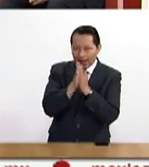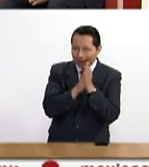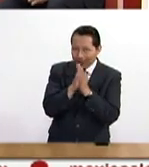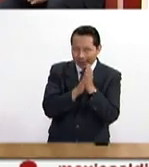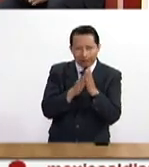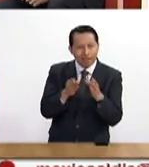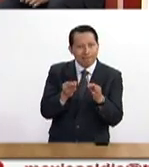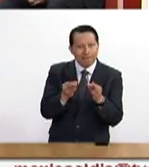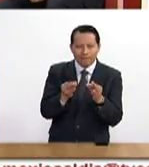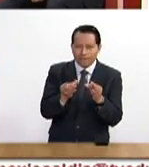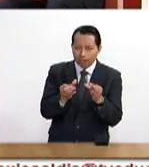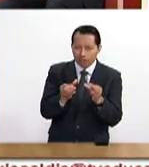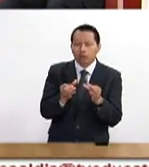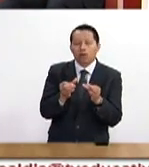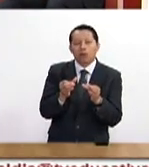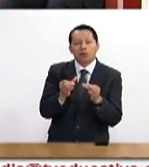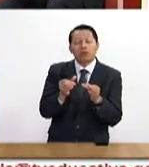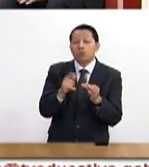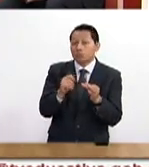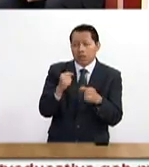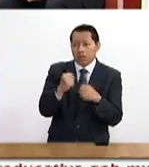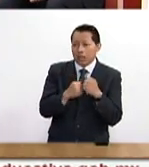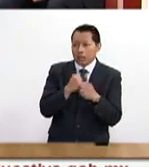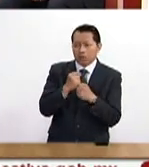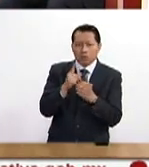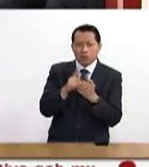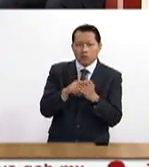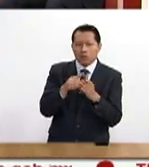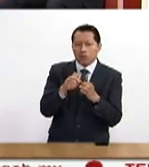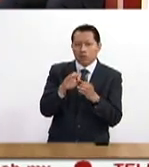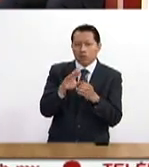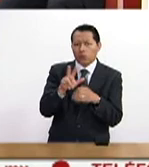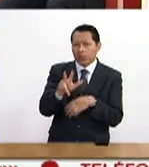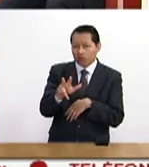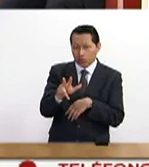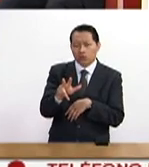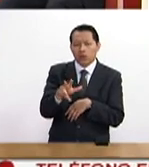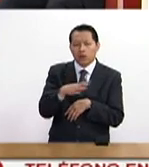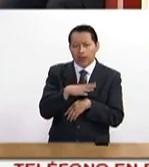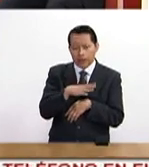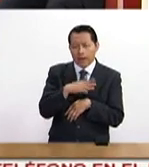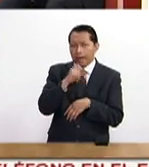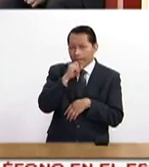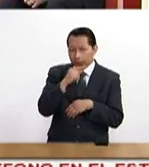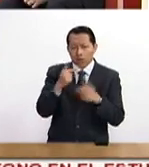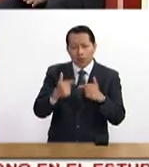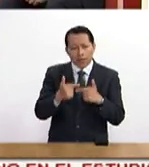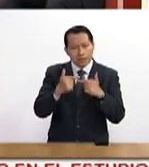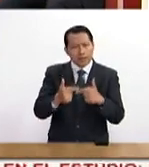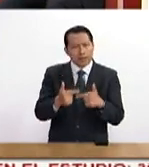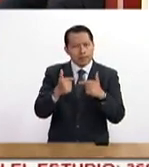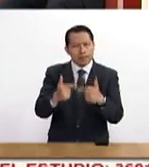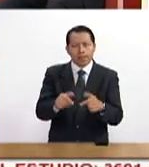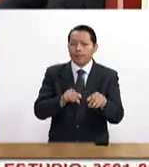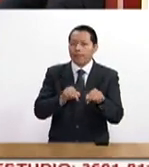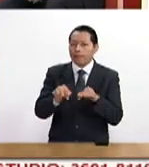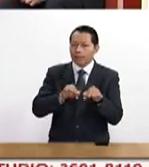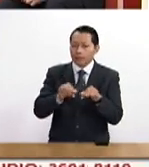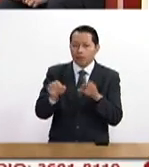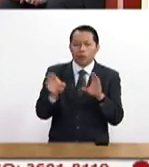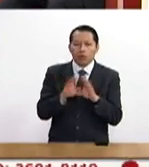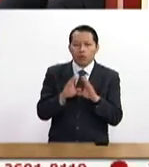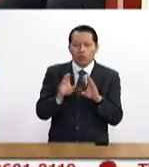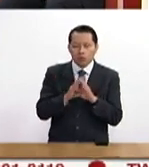esta empresa que lleva ya tantos años, desde 1958, varias generaciones trabajando desde